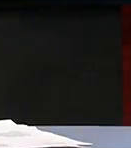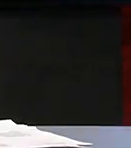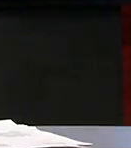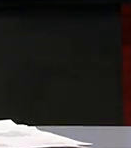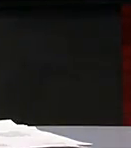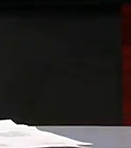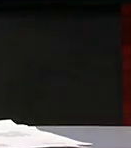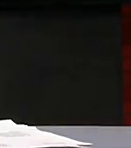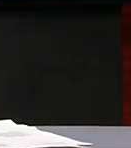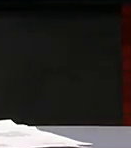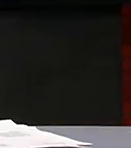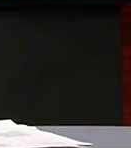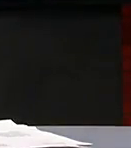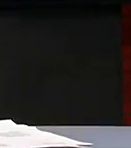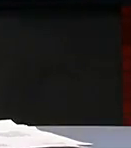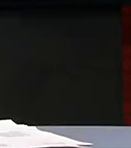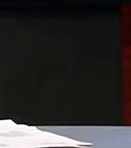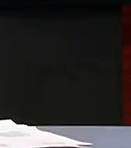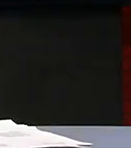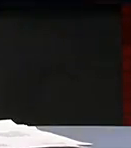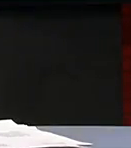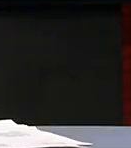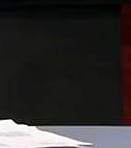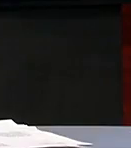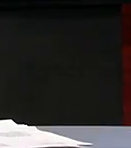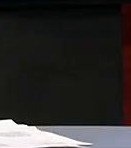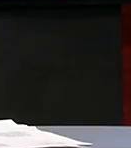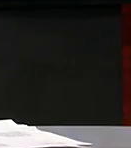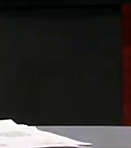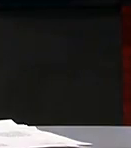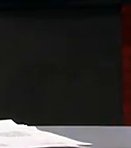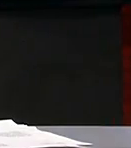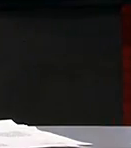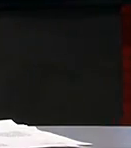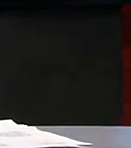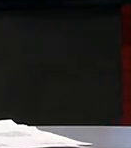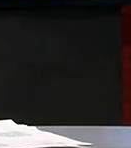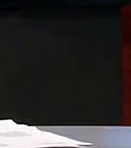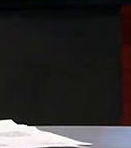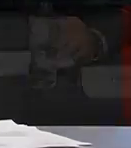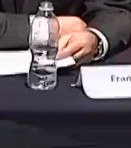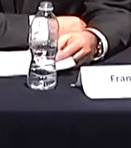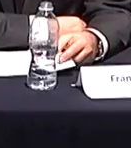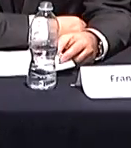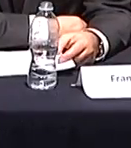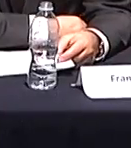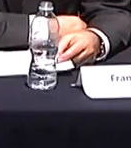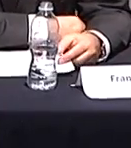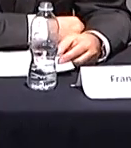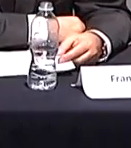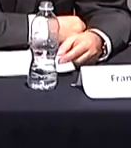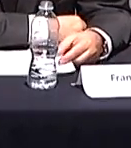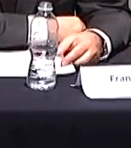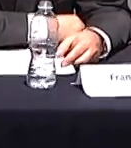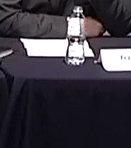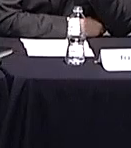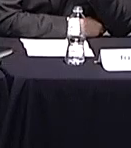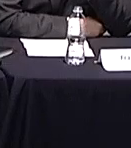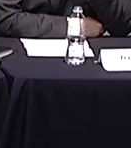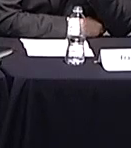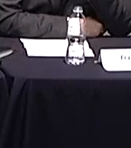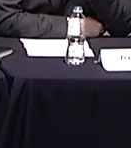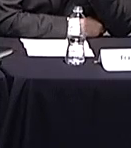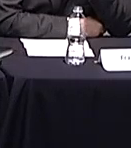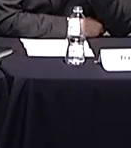En otra información, el Grupo Interdisciplinario de Expertos Independientes de la Comisión Interamericana de Derechos Humanos anunció que dejará de colaborar